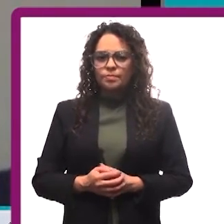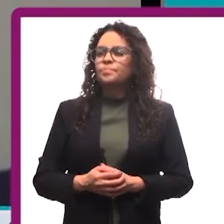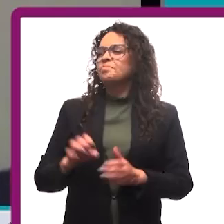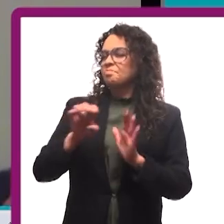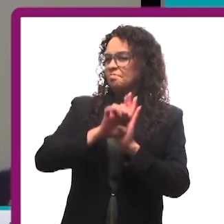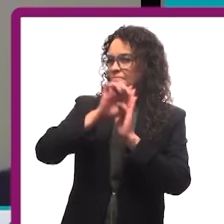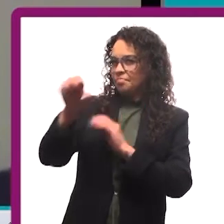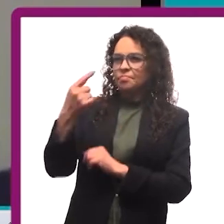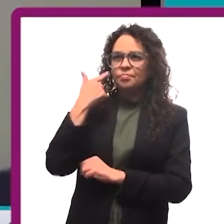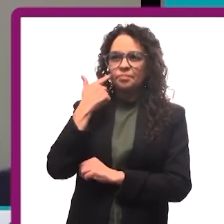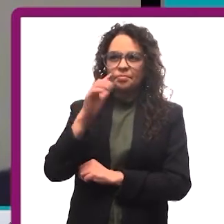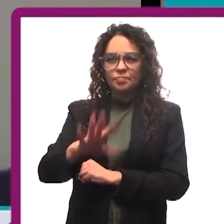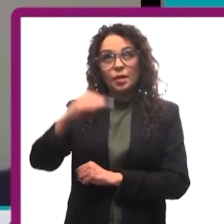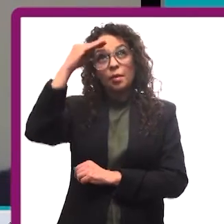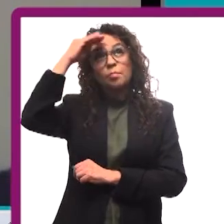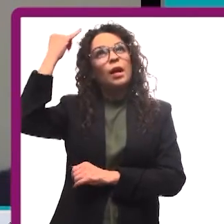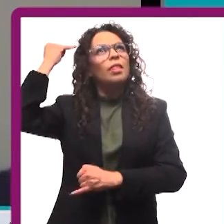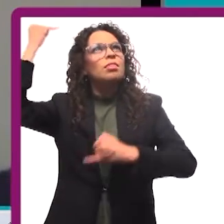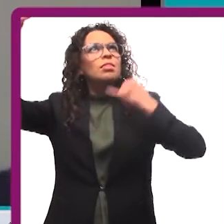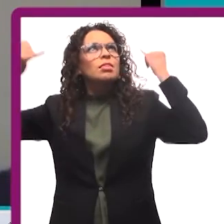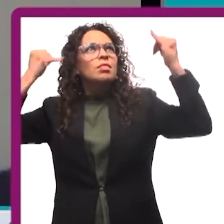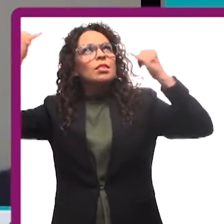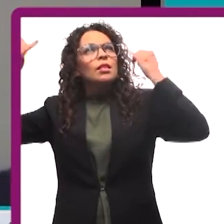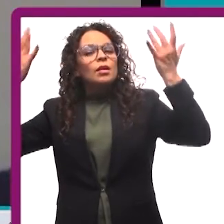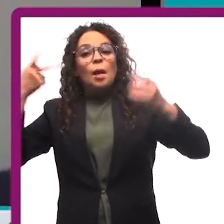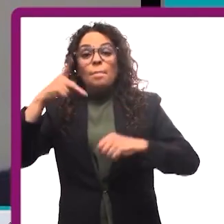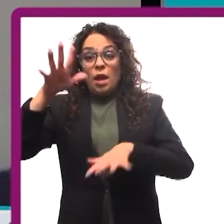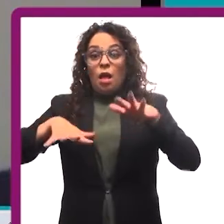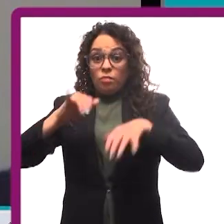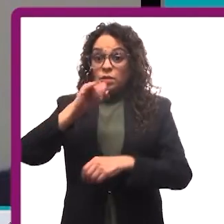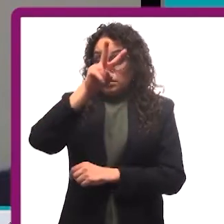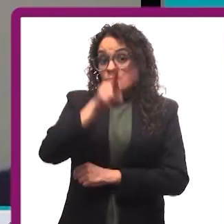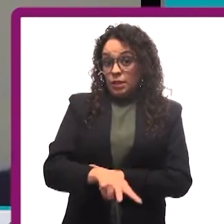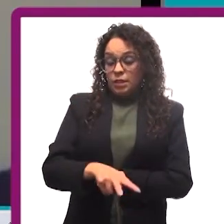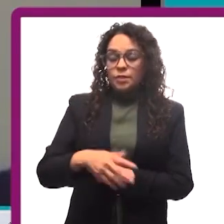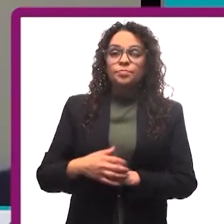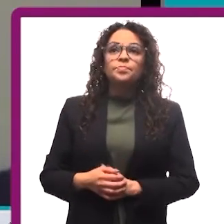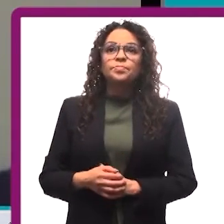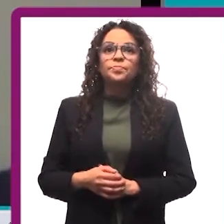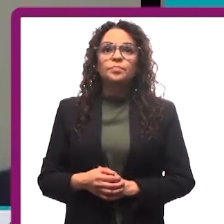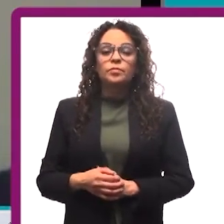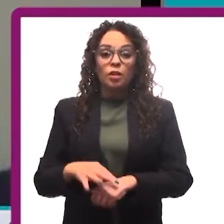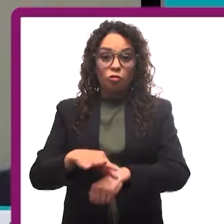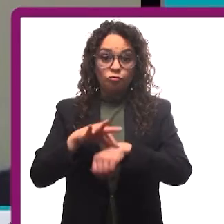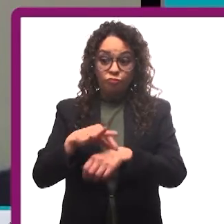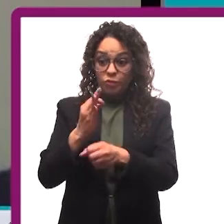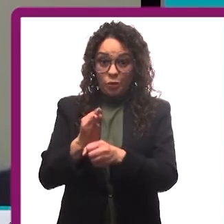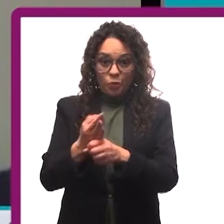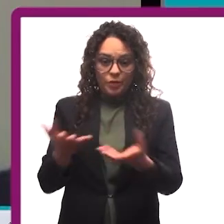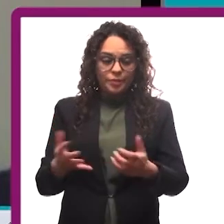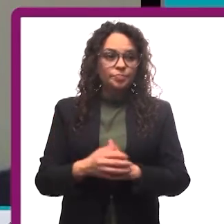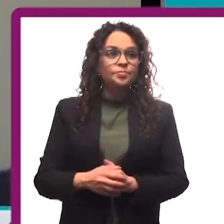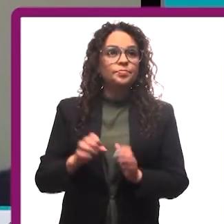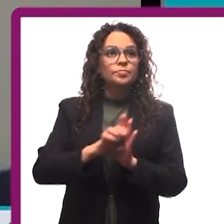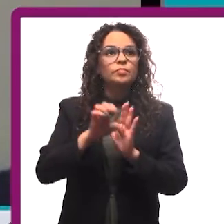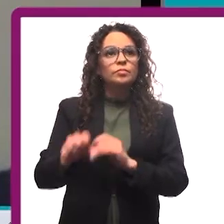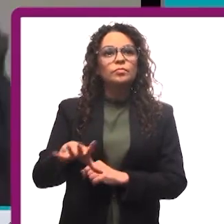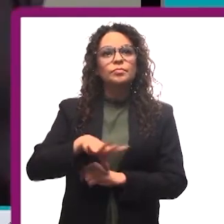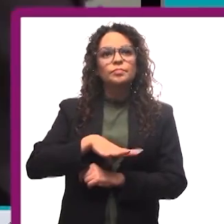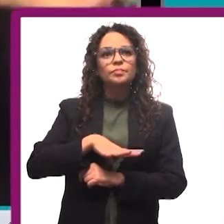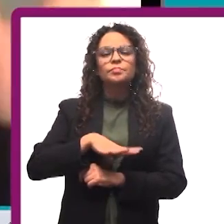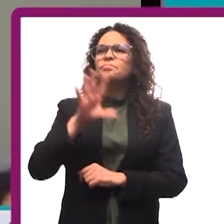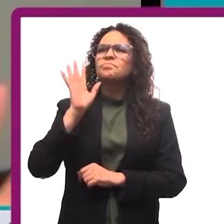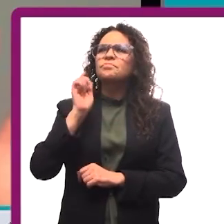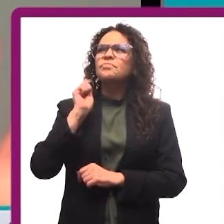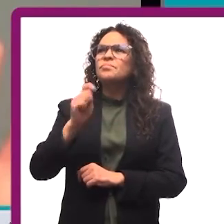pensáramos hipotéticamente, aunque también es bastante real, que hay un ambiente, digamos, más nostálgico